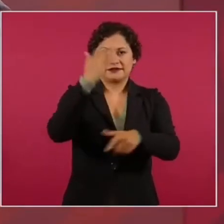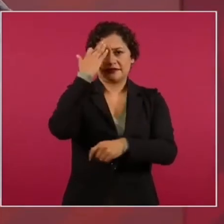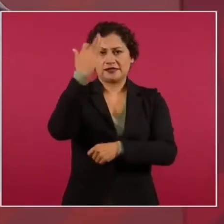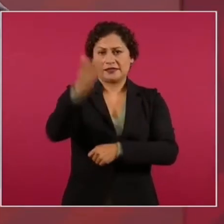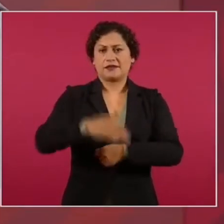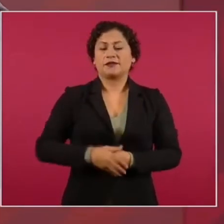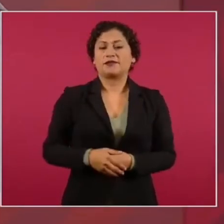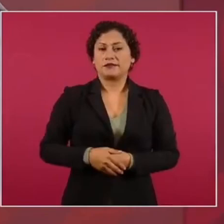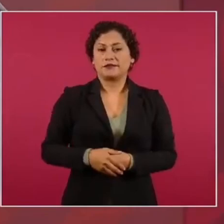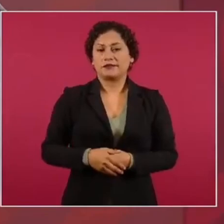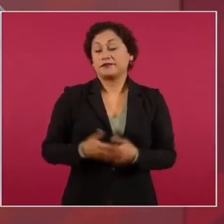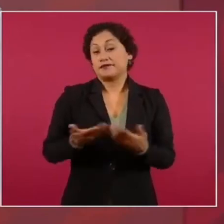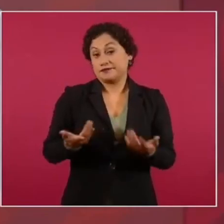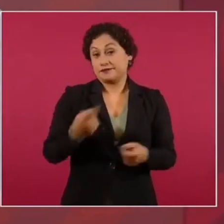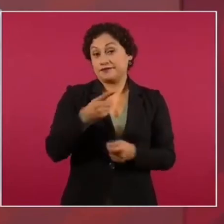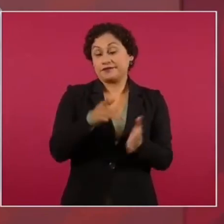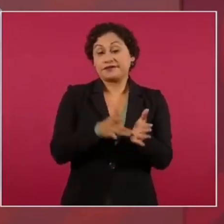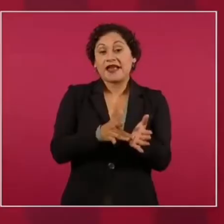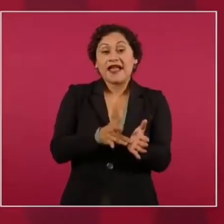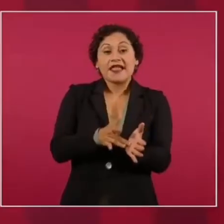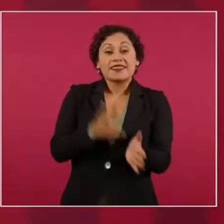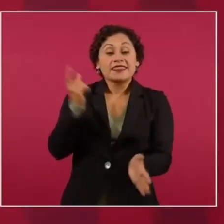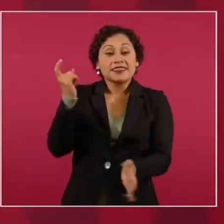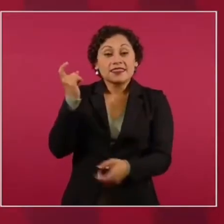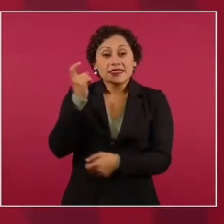y ha agarrado de bandera